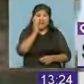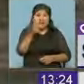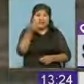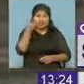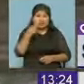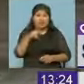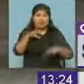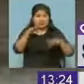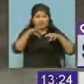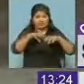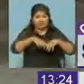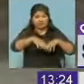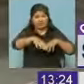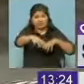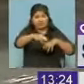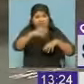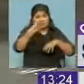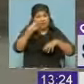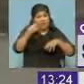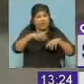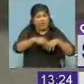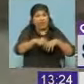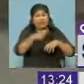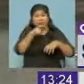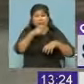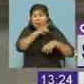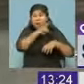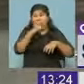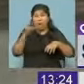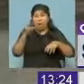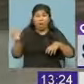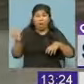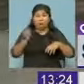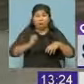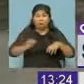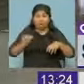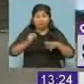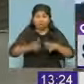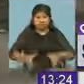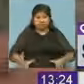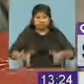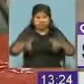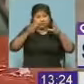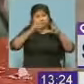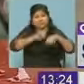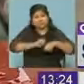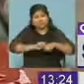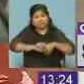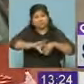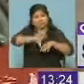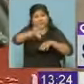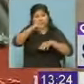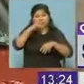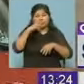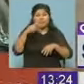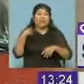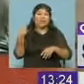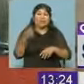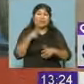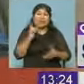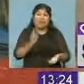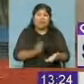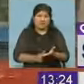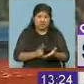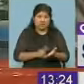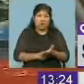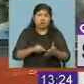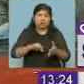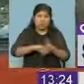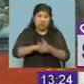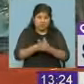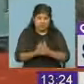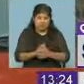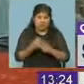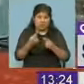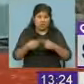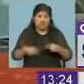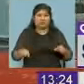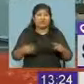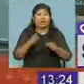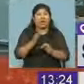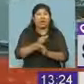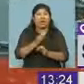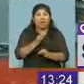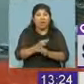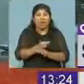cloacas así que hemos decidido suspender las actividades no habría actividad hoy a